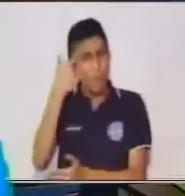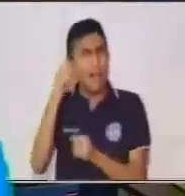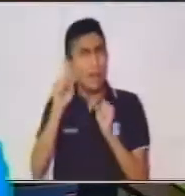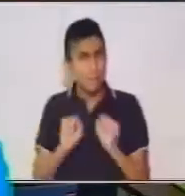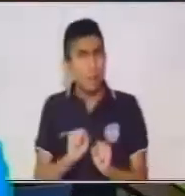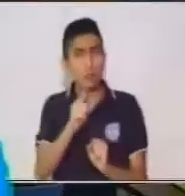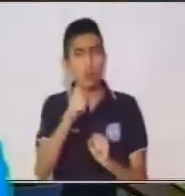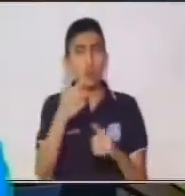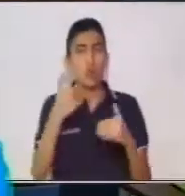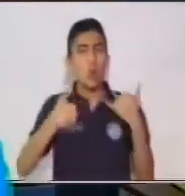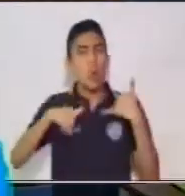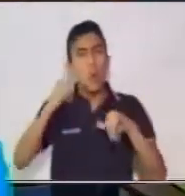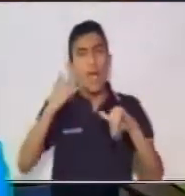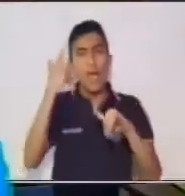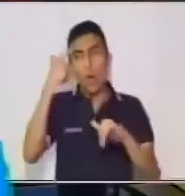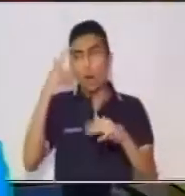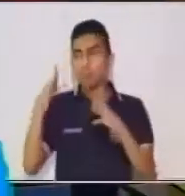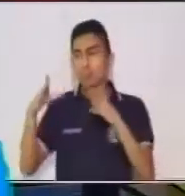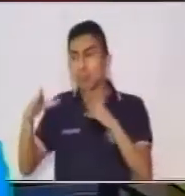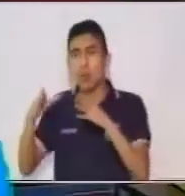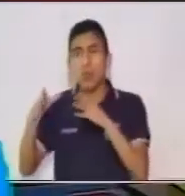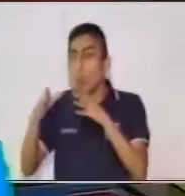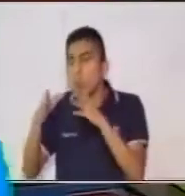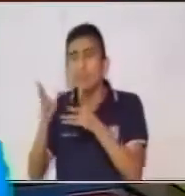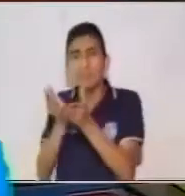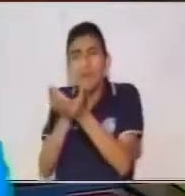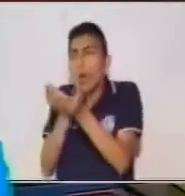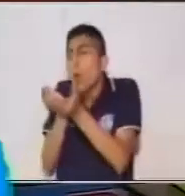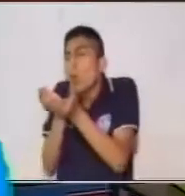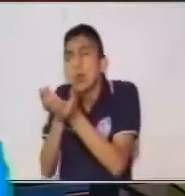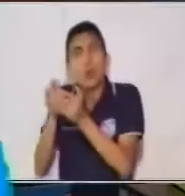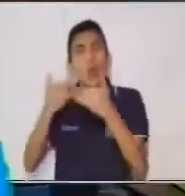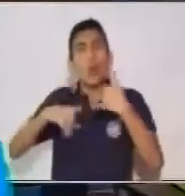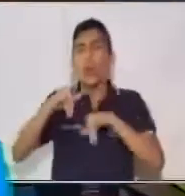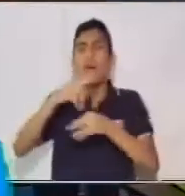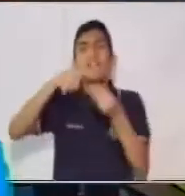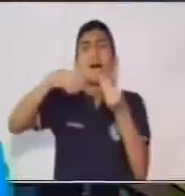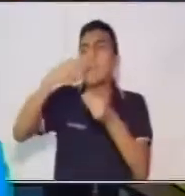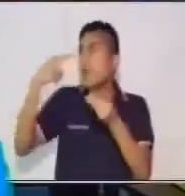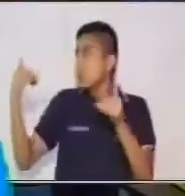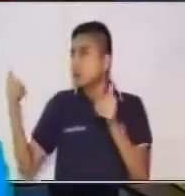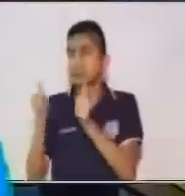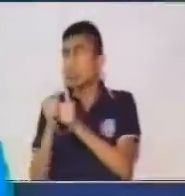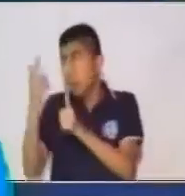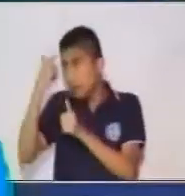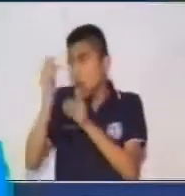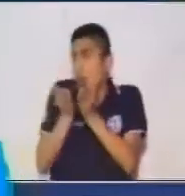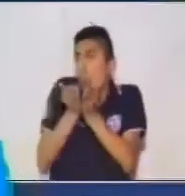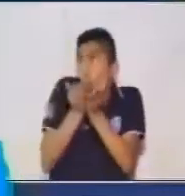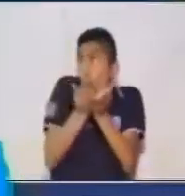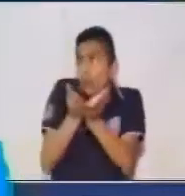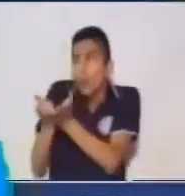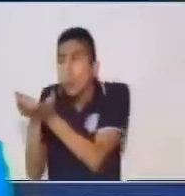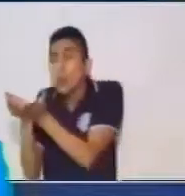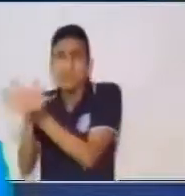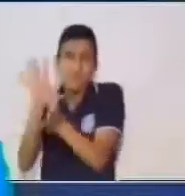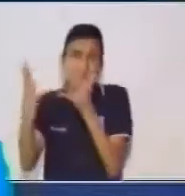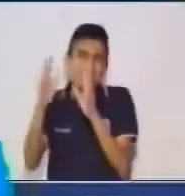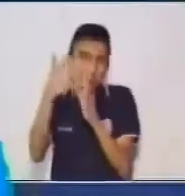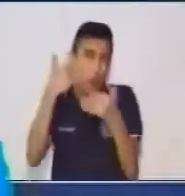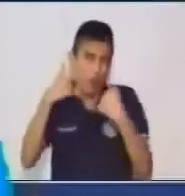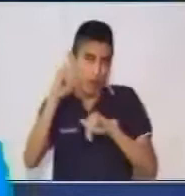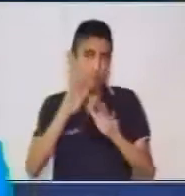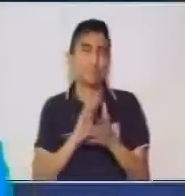un guacal o en un recipiente con agua y jugar juntos en familia. Y vamos a repetir.